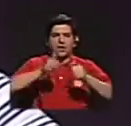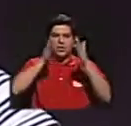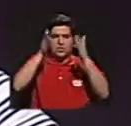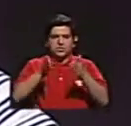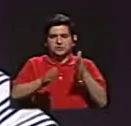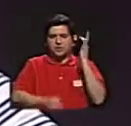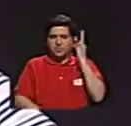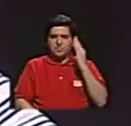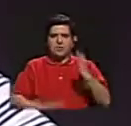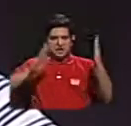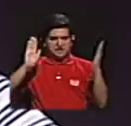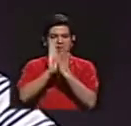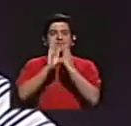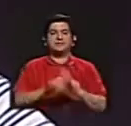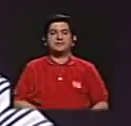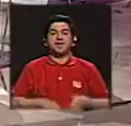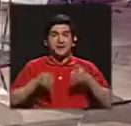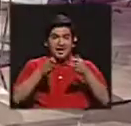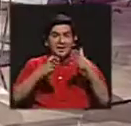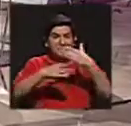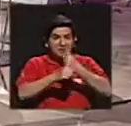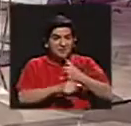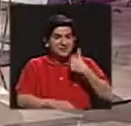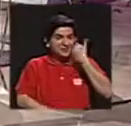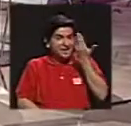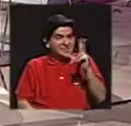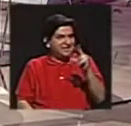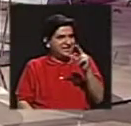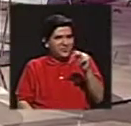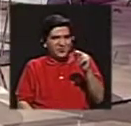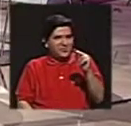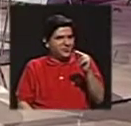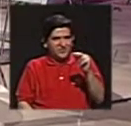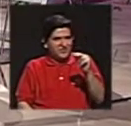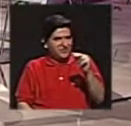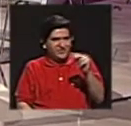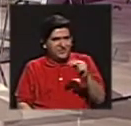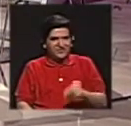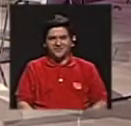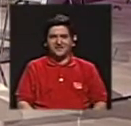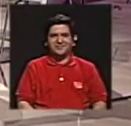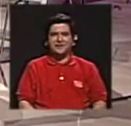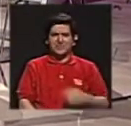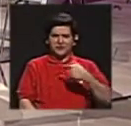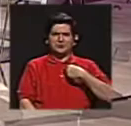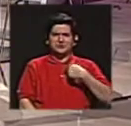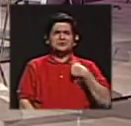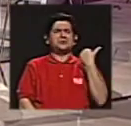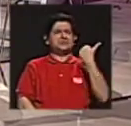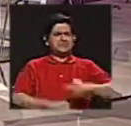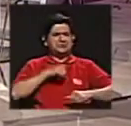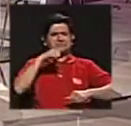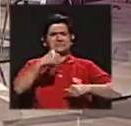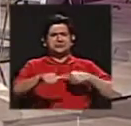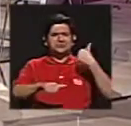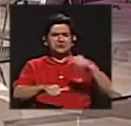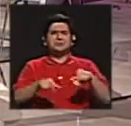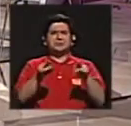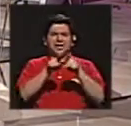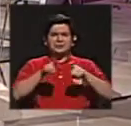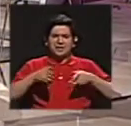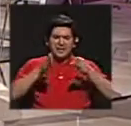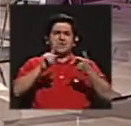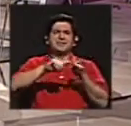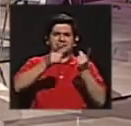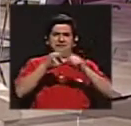enfrentar. Porque te digo, hacer camino no es fácil, no es nada fácil. Yo me eché mis luchas ahí en media calle también con